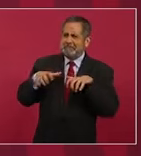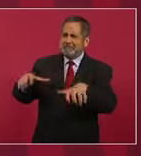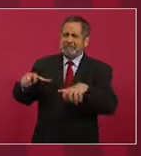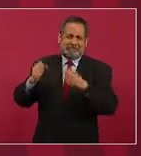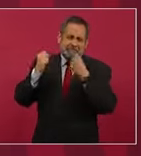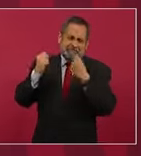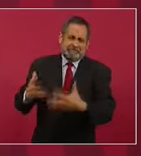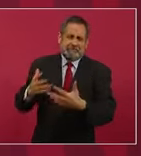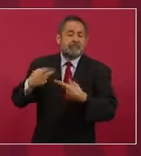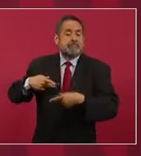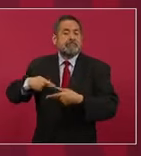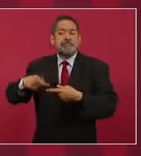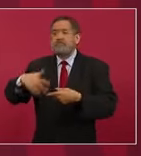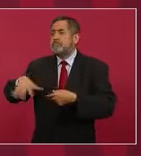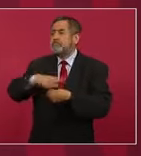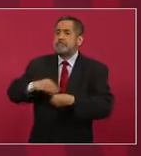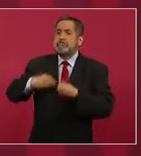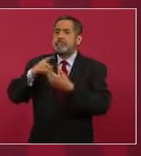que